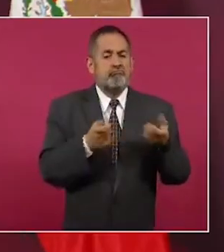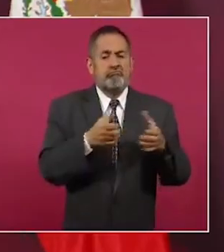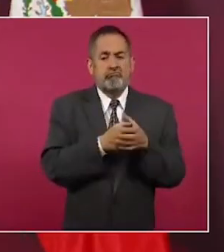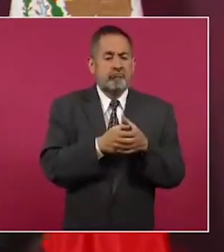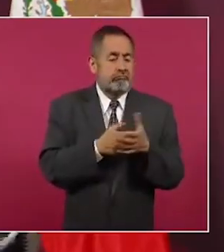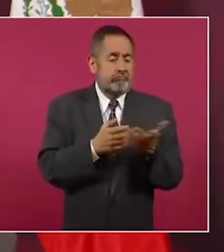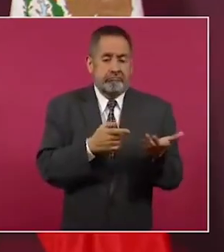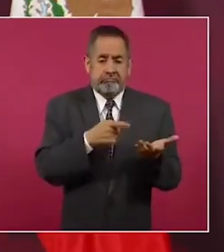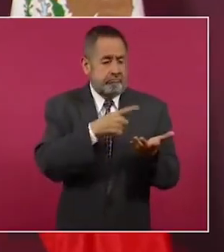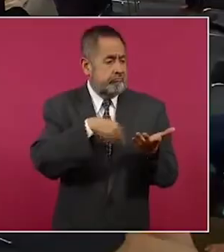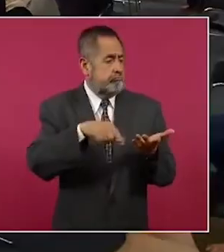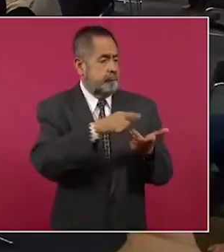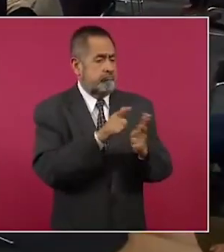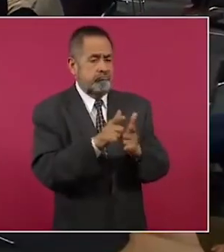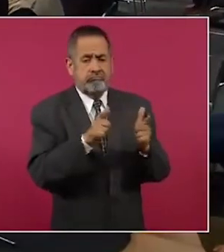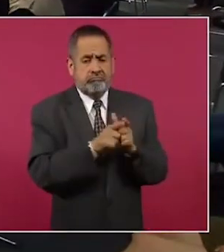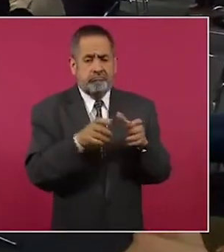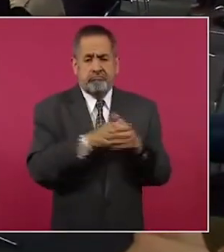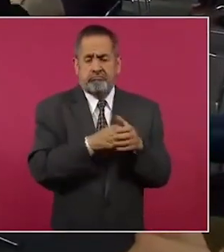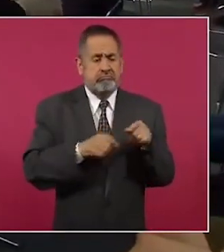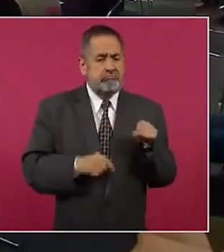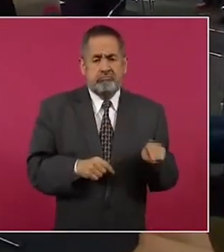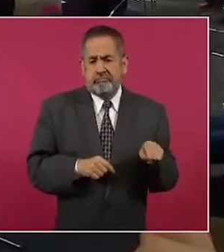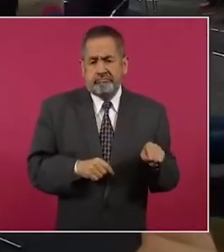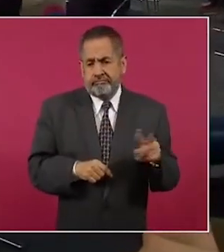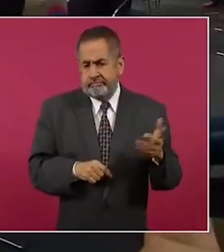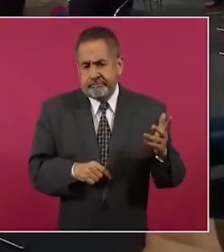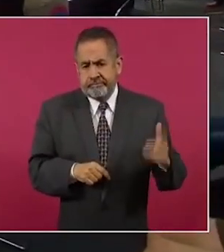un grupo que